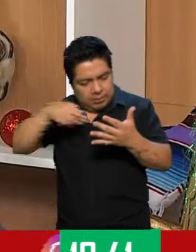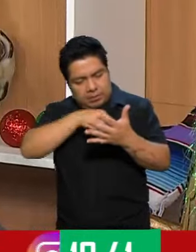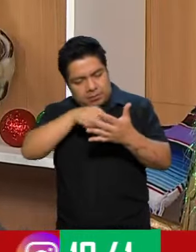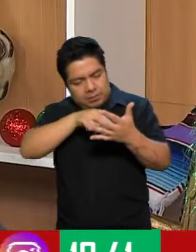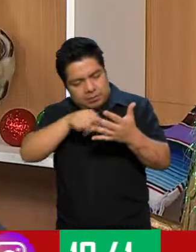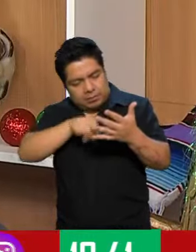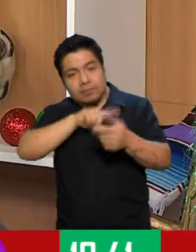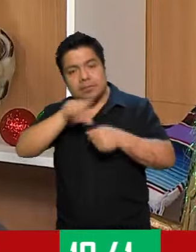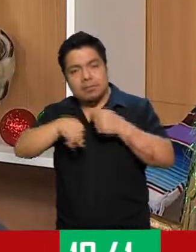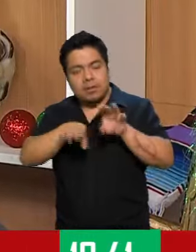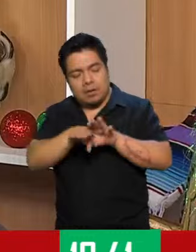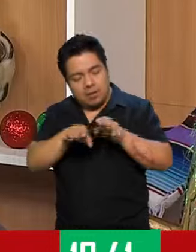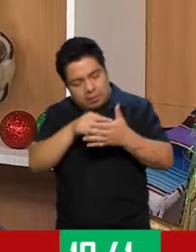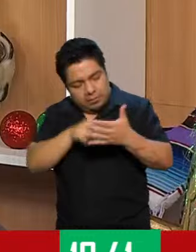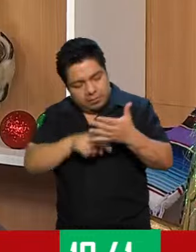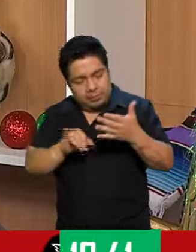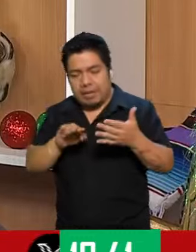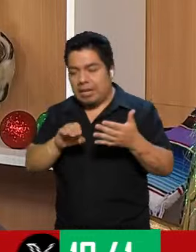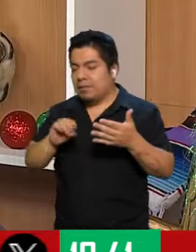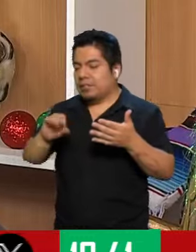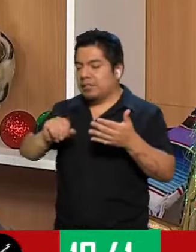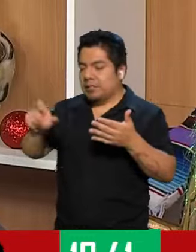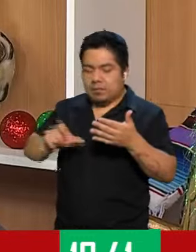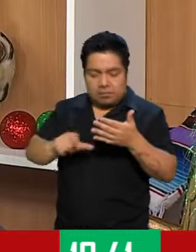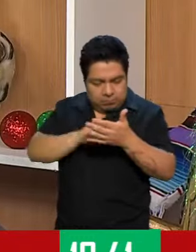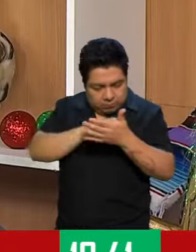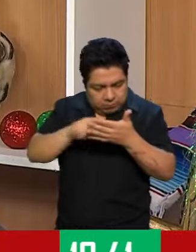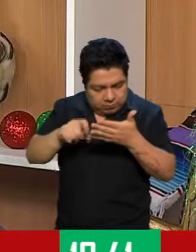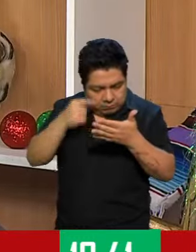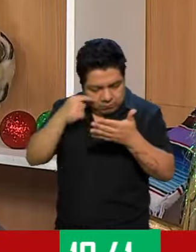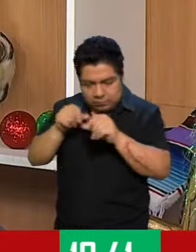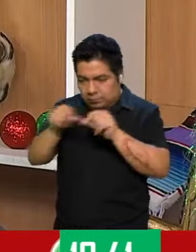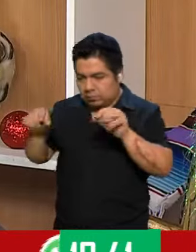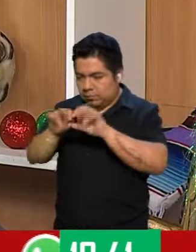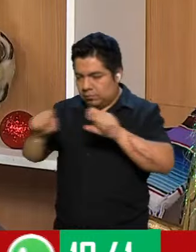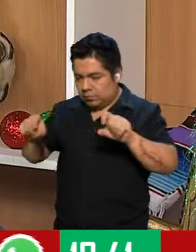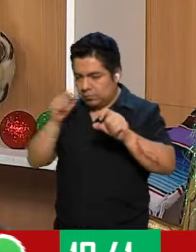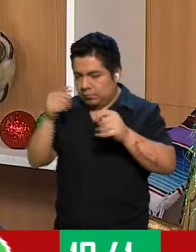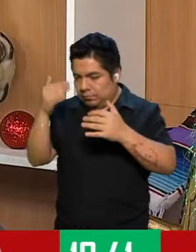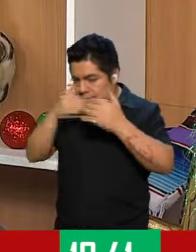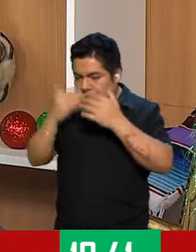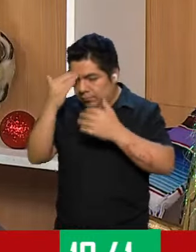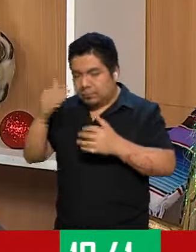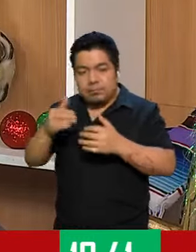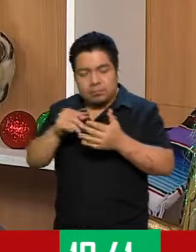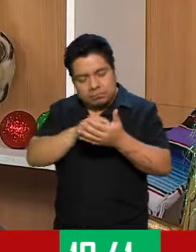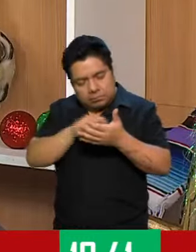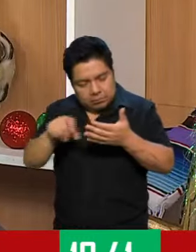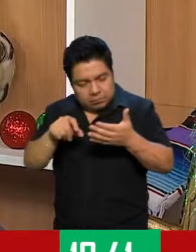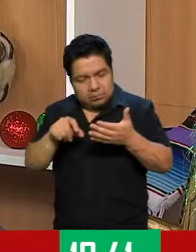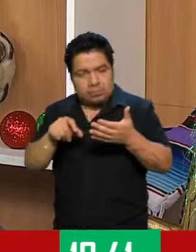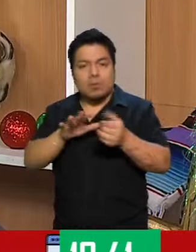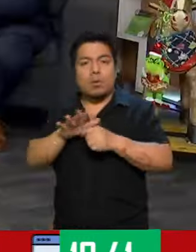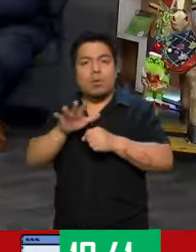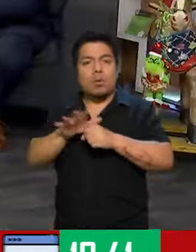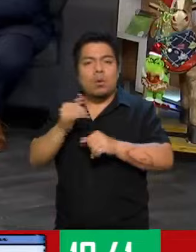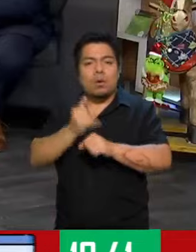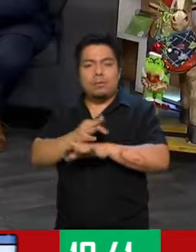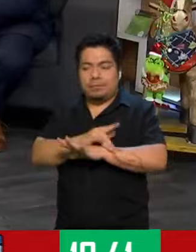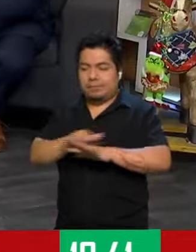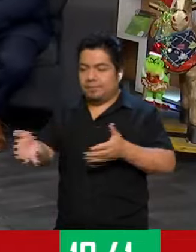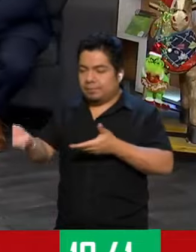serán tratados por el Info CDMX, conoce nuestro aviso de privacidad y me dice qué información